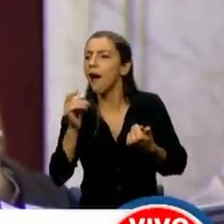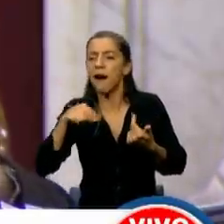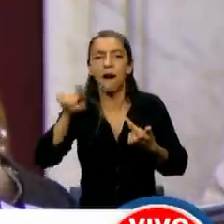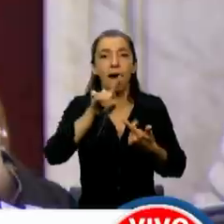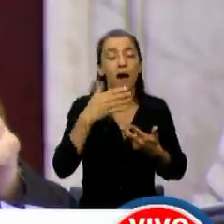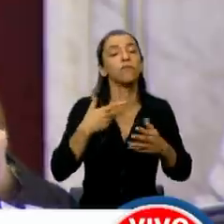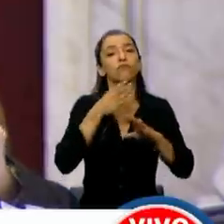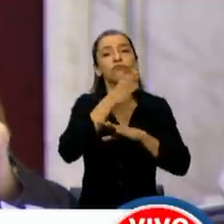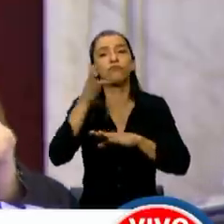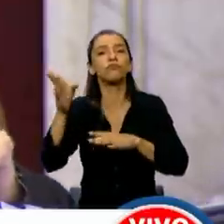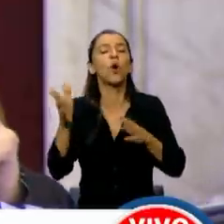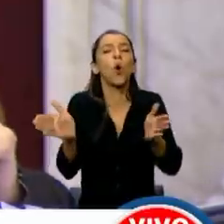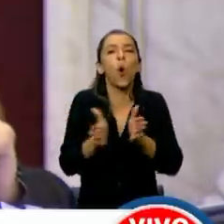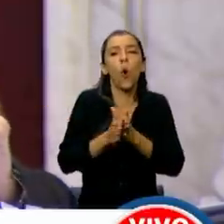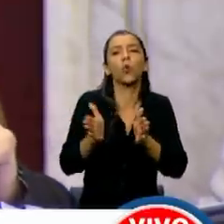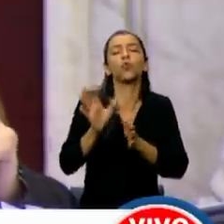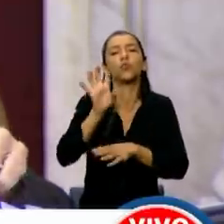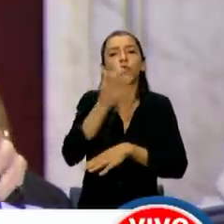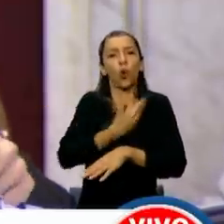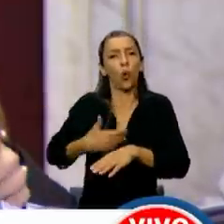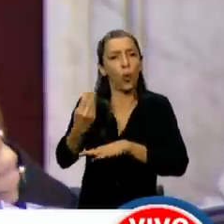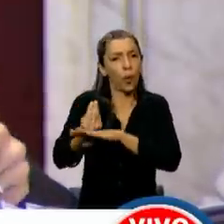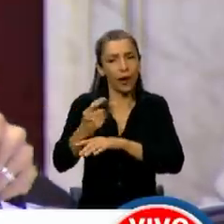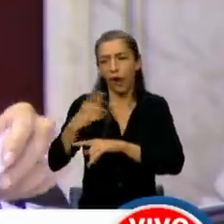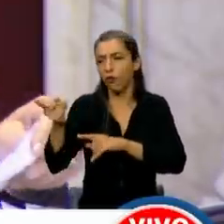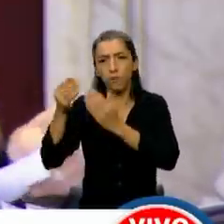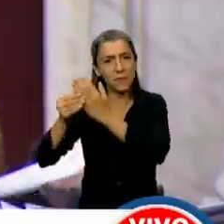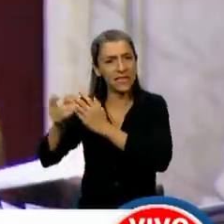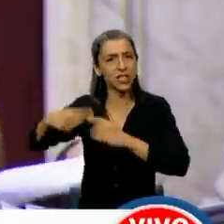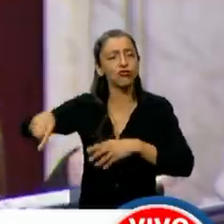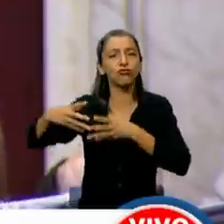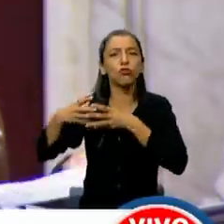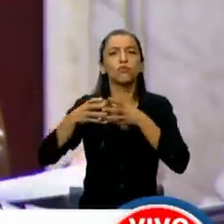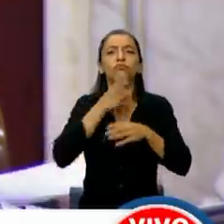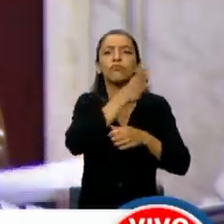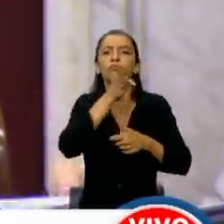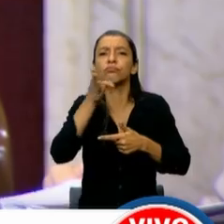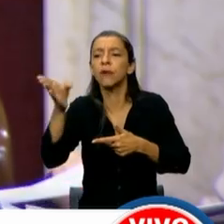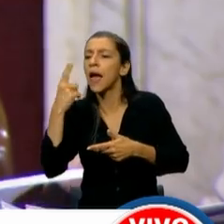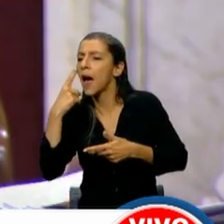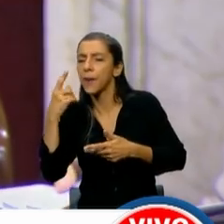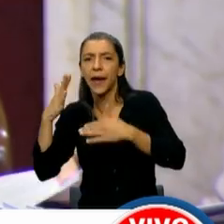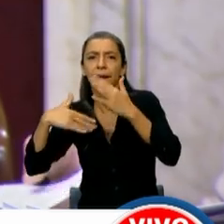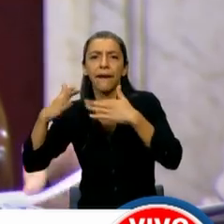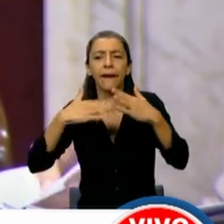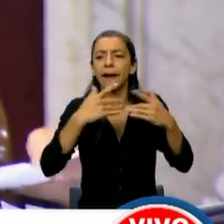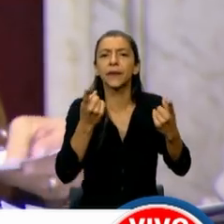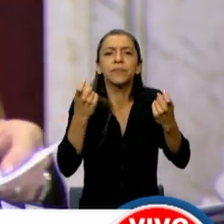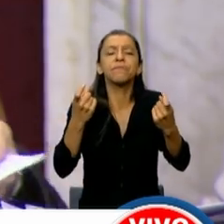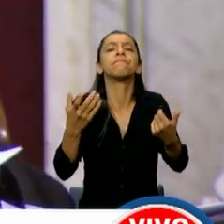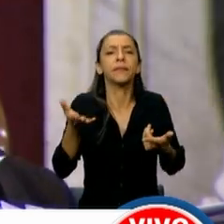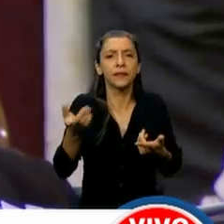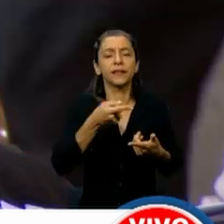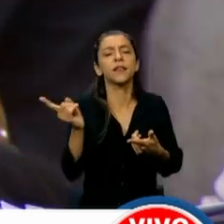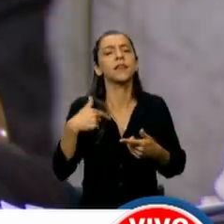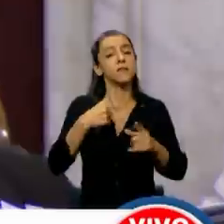de gustavo sainz y sus ministros la realización de esos proyectos cientos de obras que necesita mi provincia y en